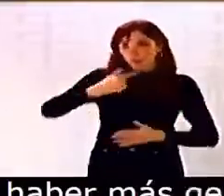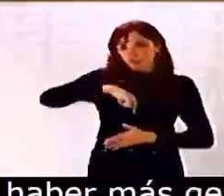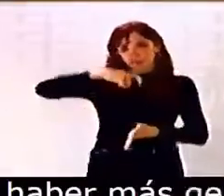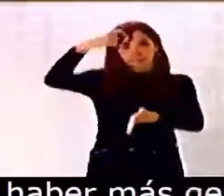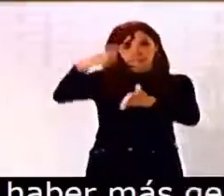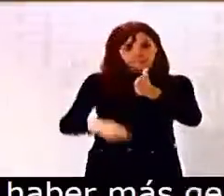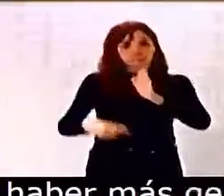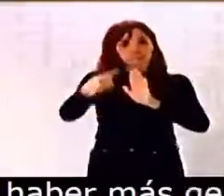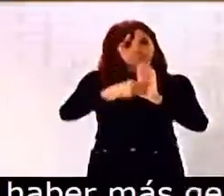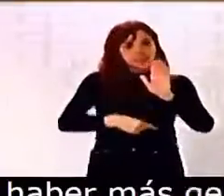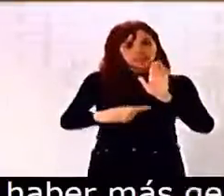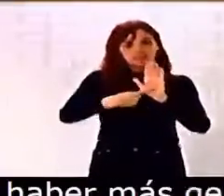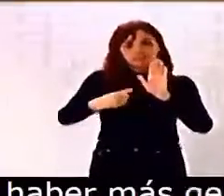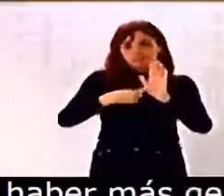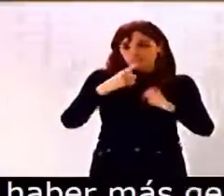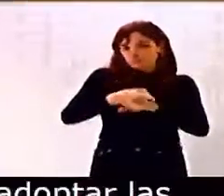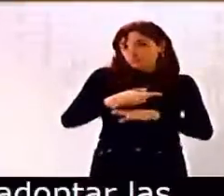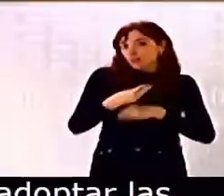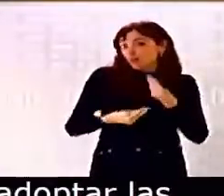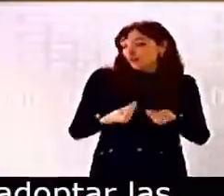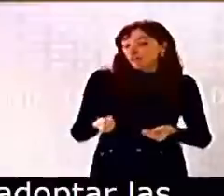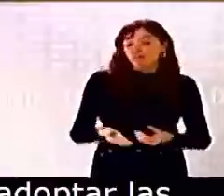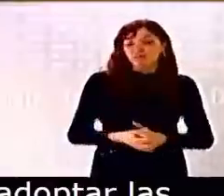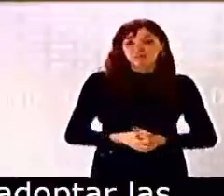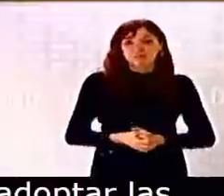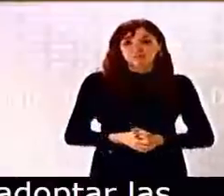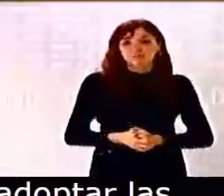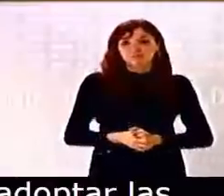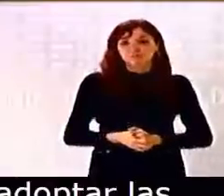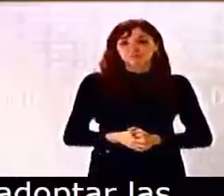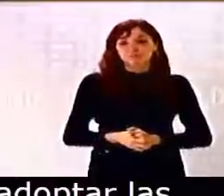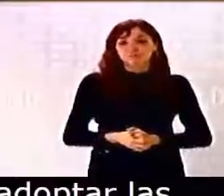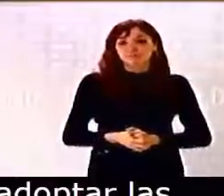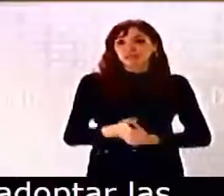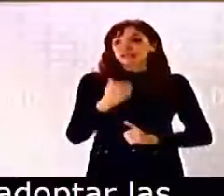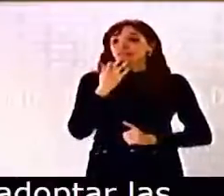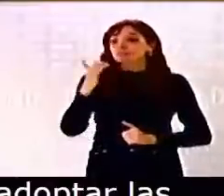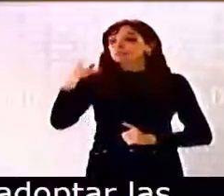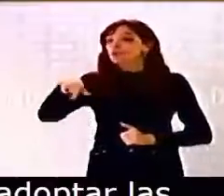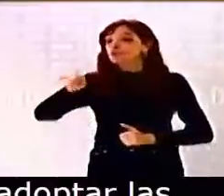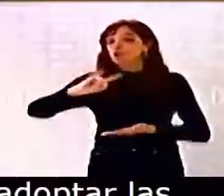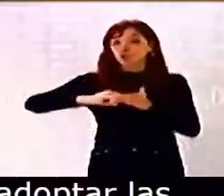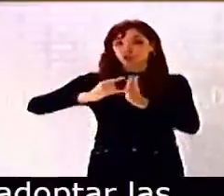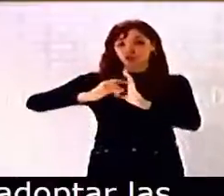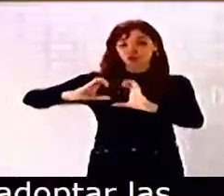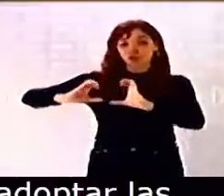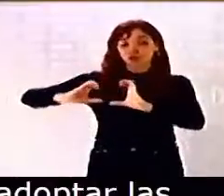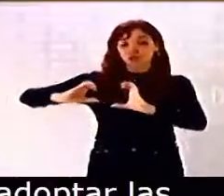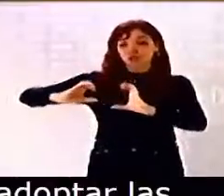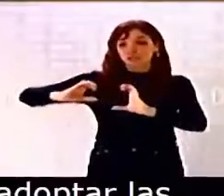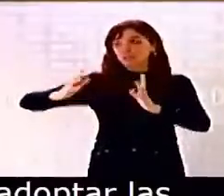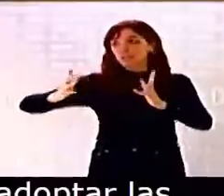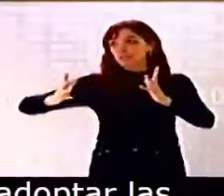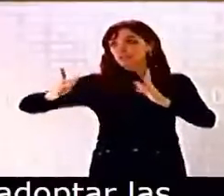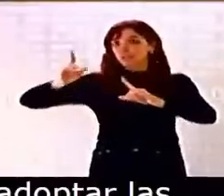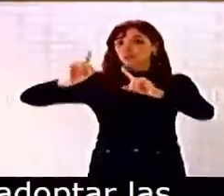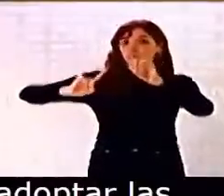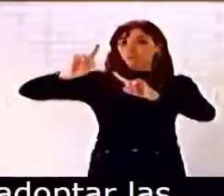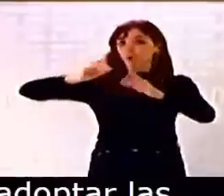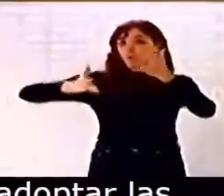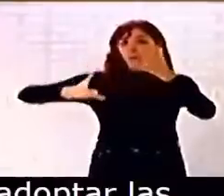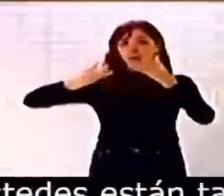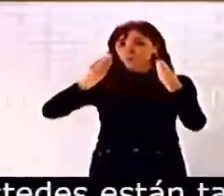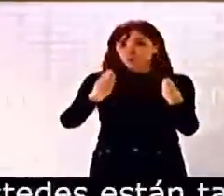las medidas que tengamos que adoptar. Pero vamos, si ustedes están tan preocupados por este tema,